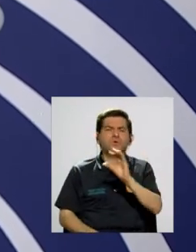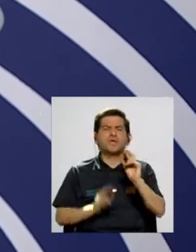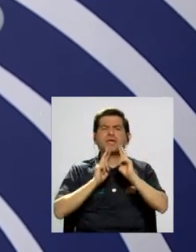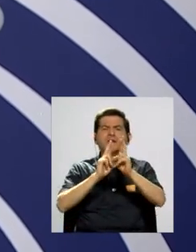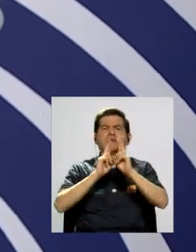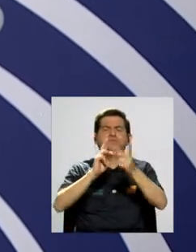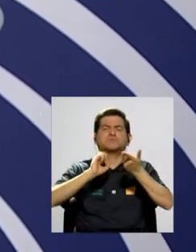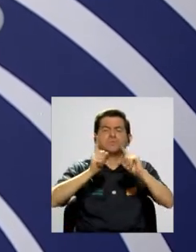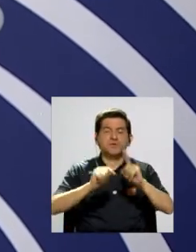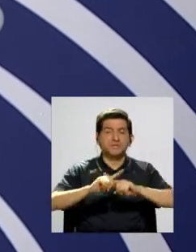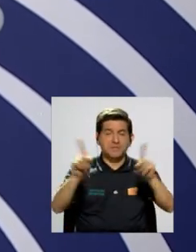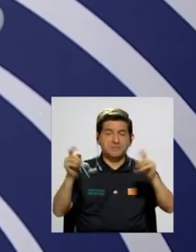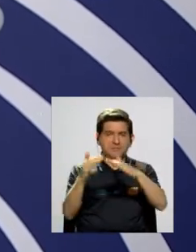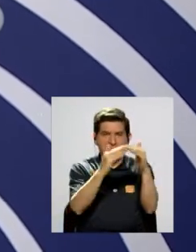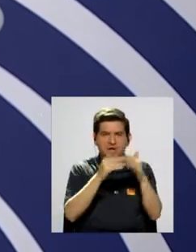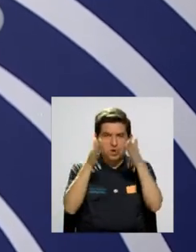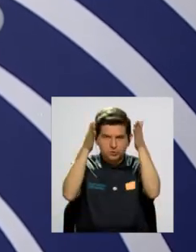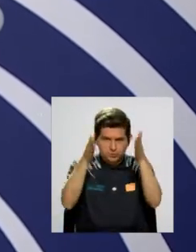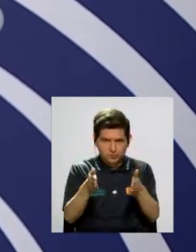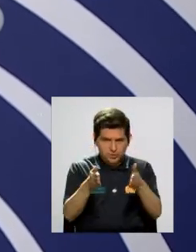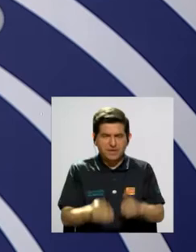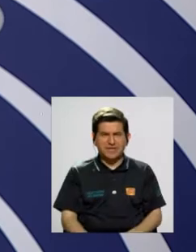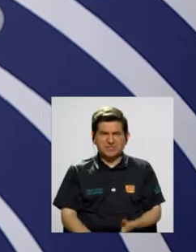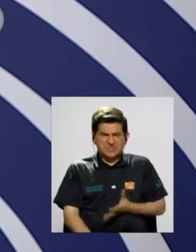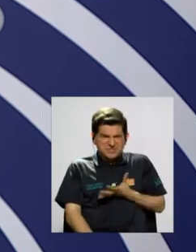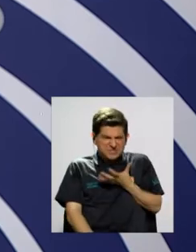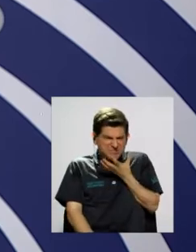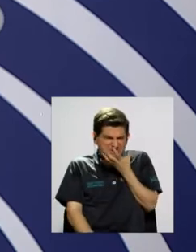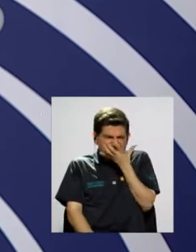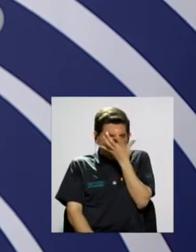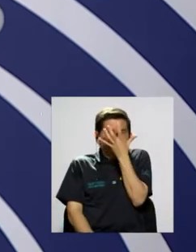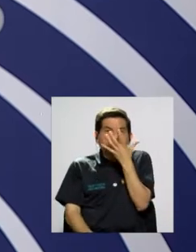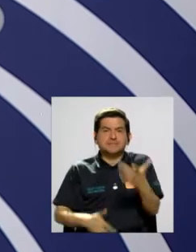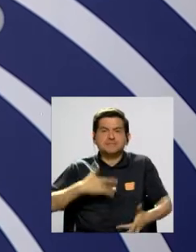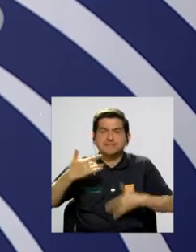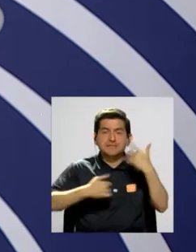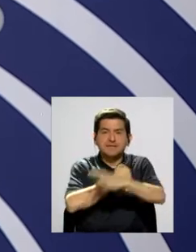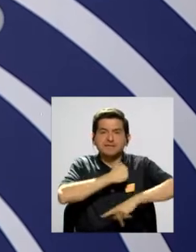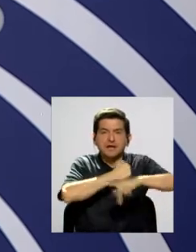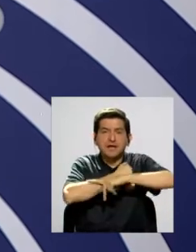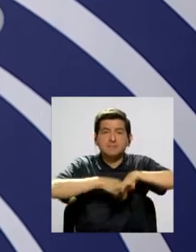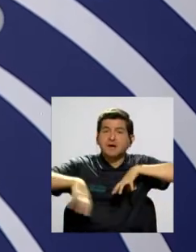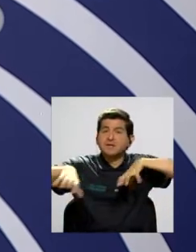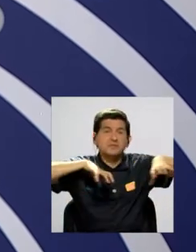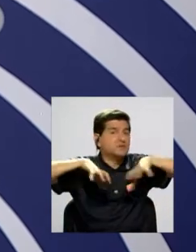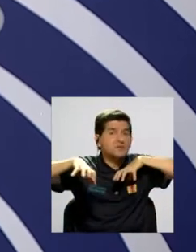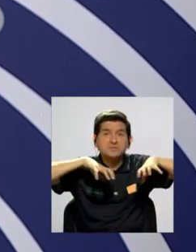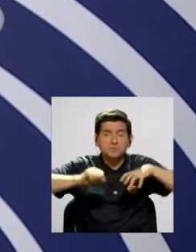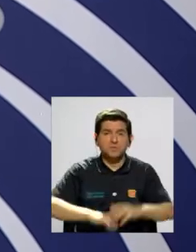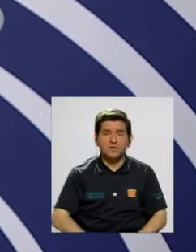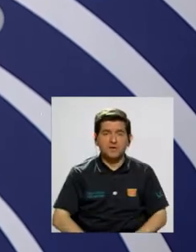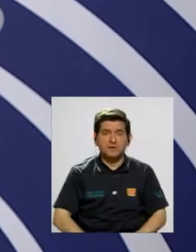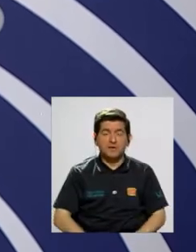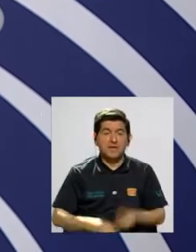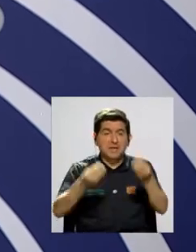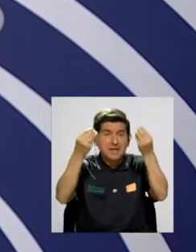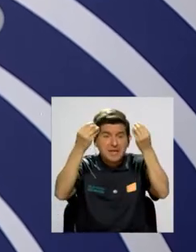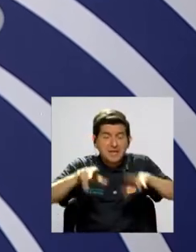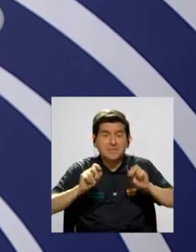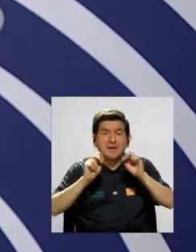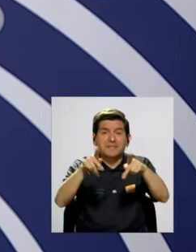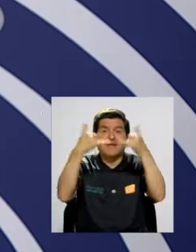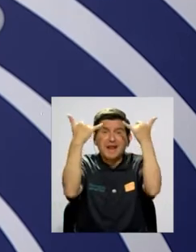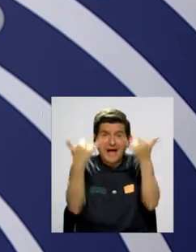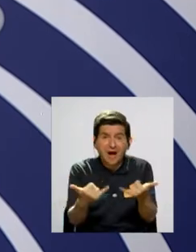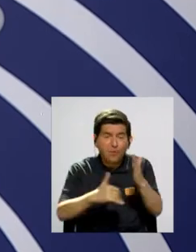respondemos? Pero hay una ciudadanía, reitero, furiosa, furiosa porque siente que este país no se mueve y si se pierde la oportunidad en este